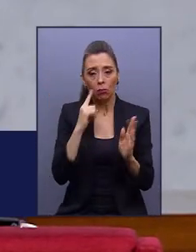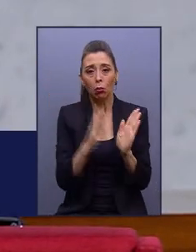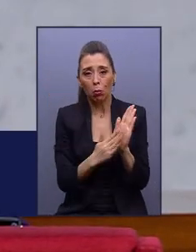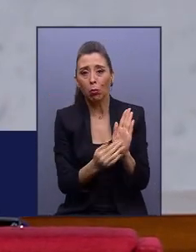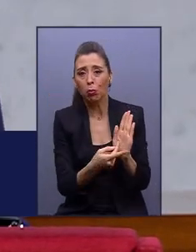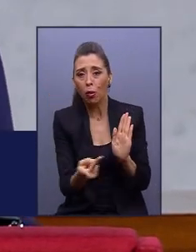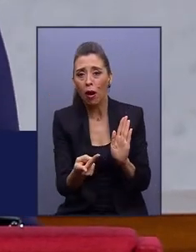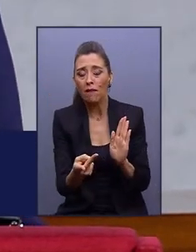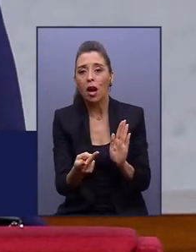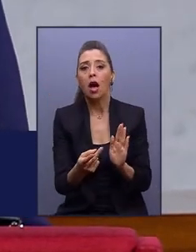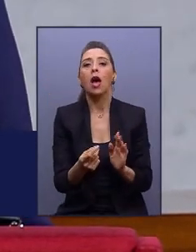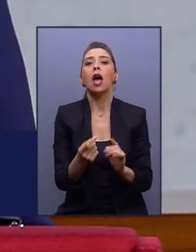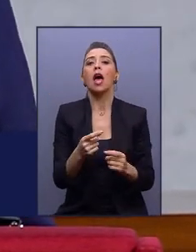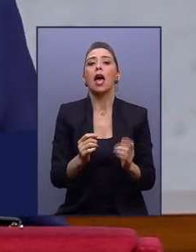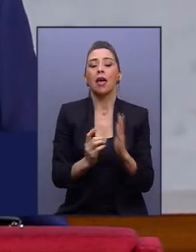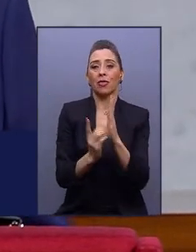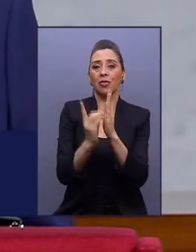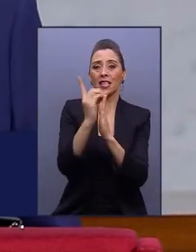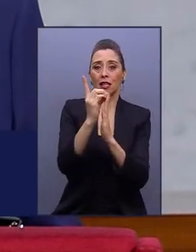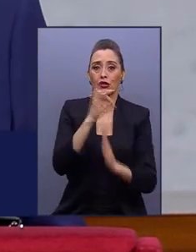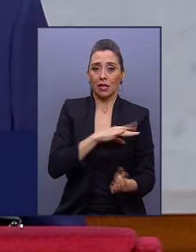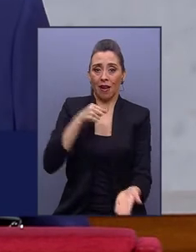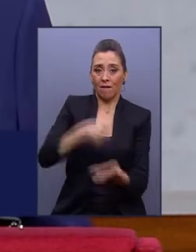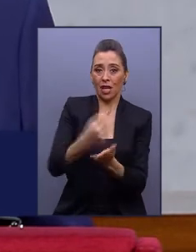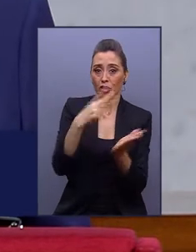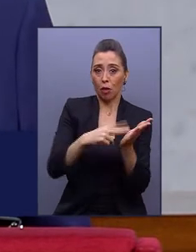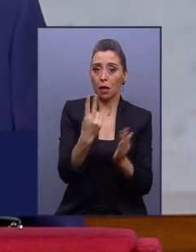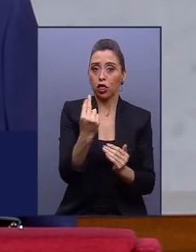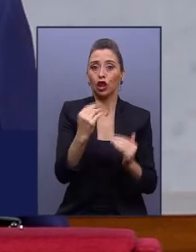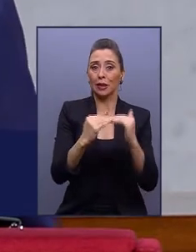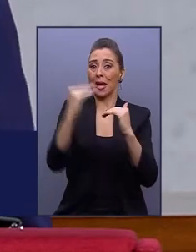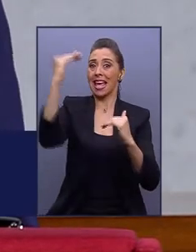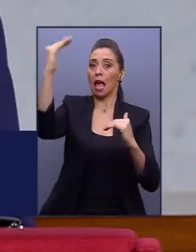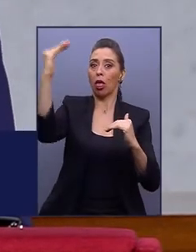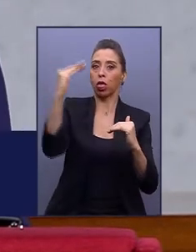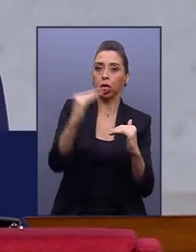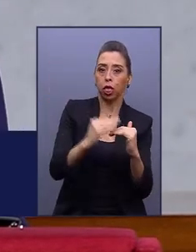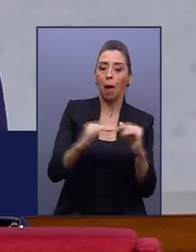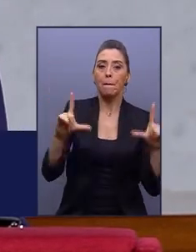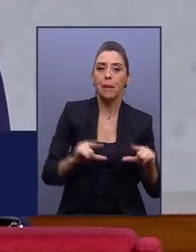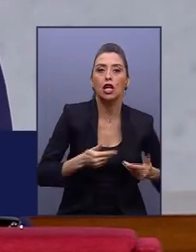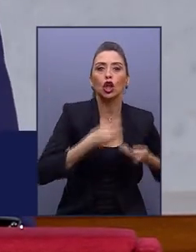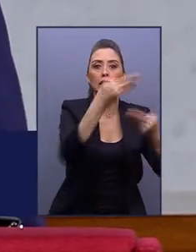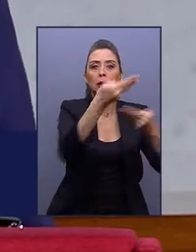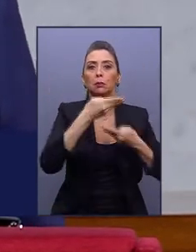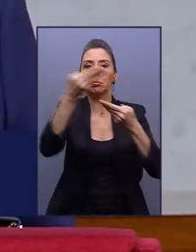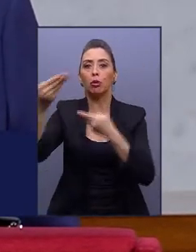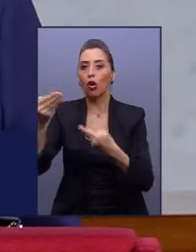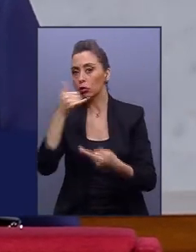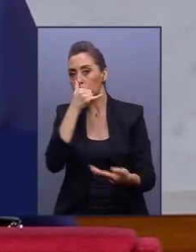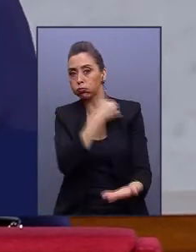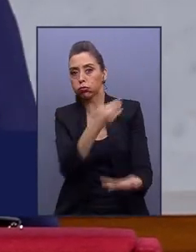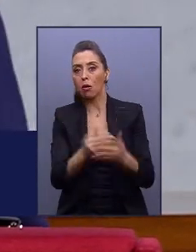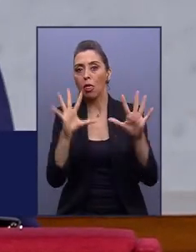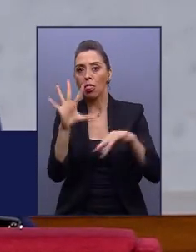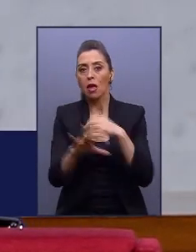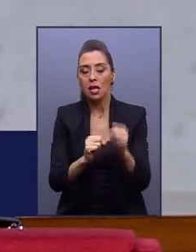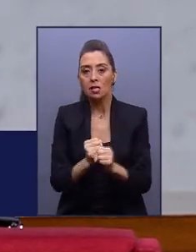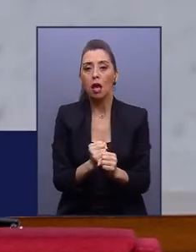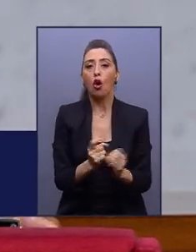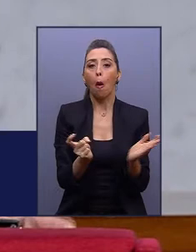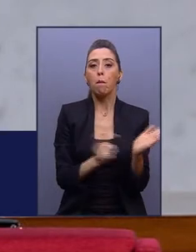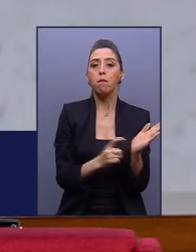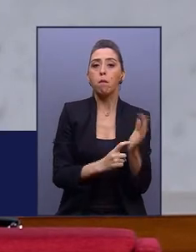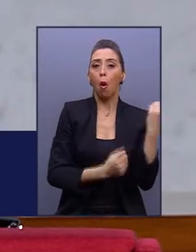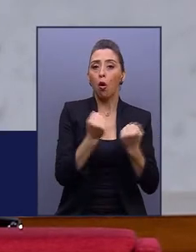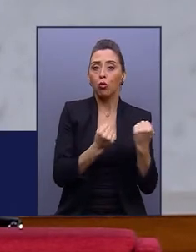ha sido la pérdida de vigor de nuestro crecimiento desde fines del año 2012, la menor dinámica exportadora desde hace 10 años y una productividad estancada